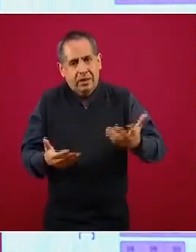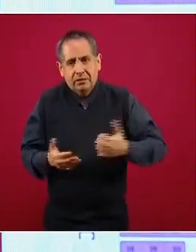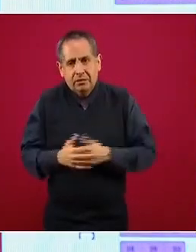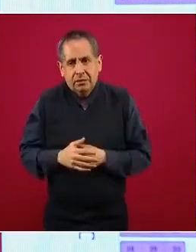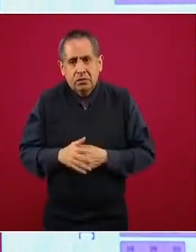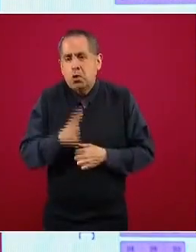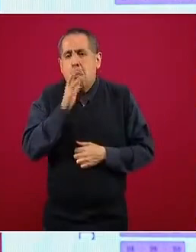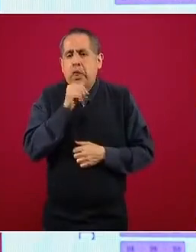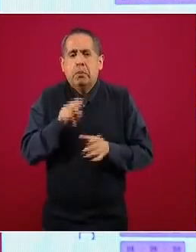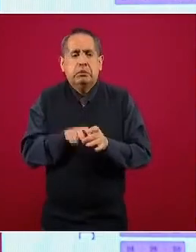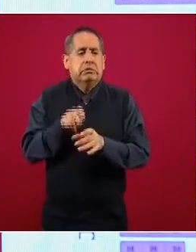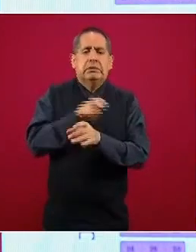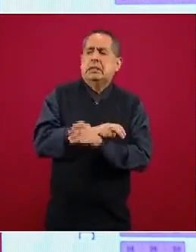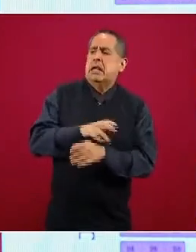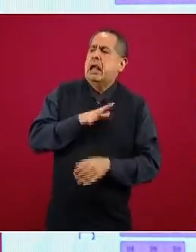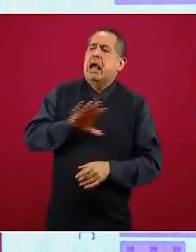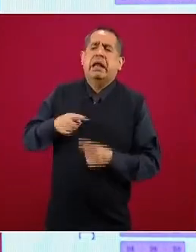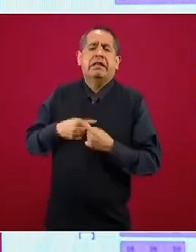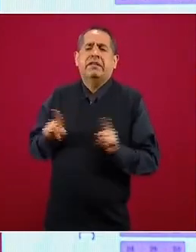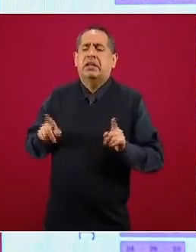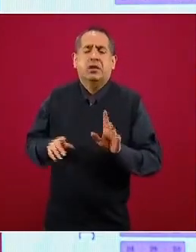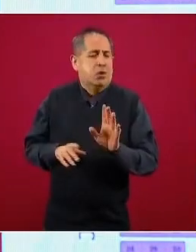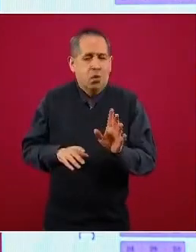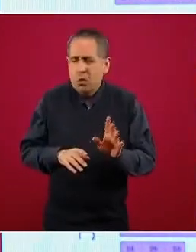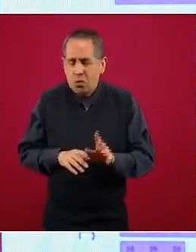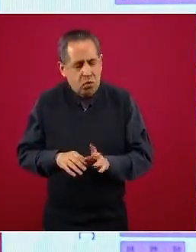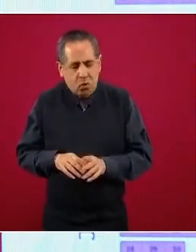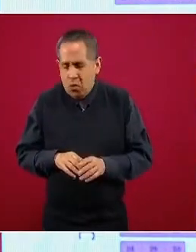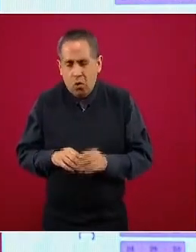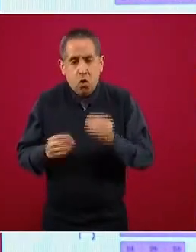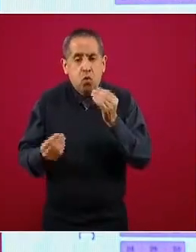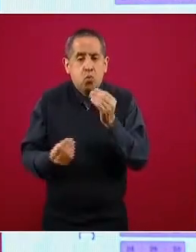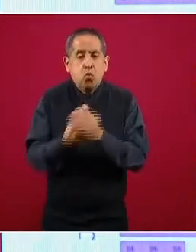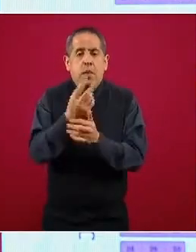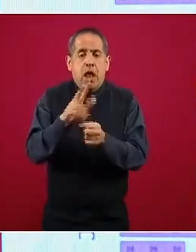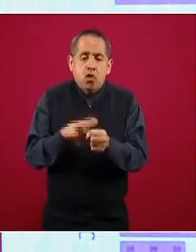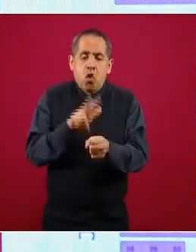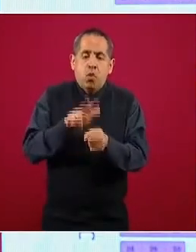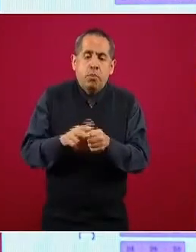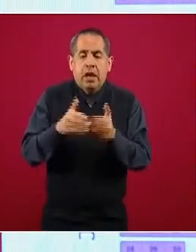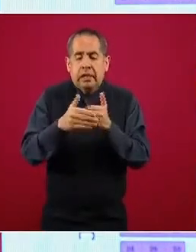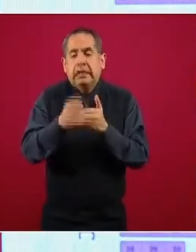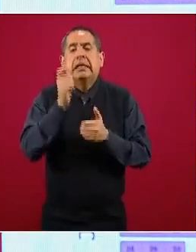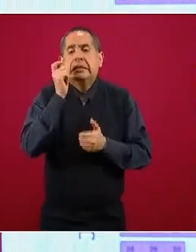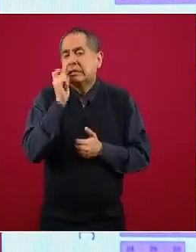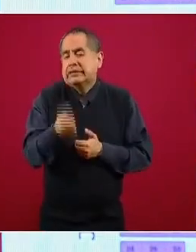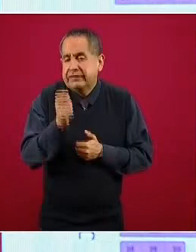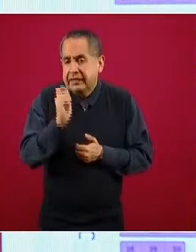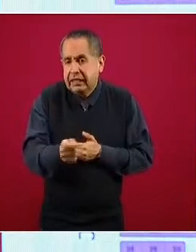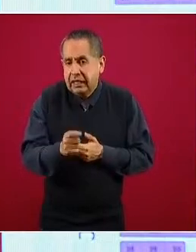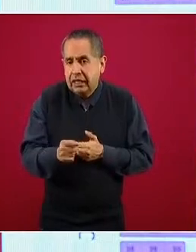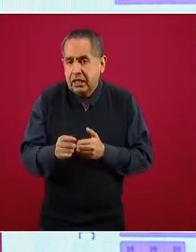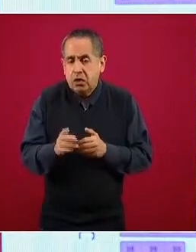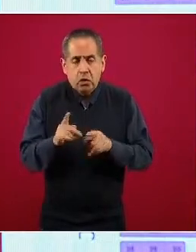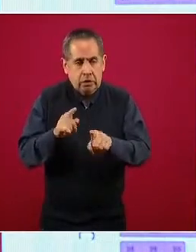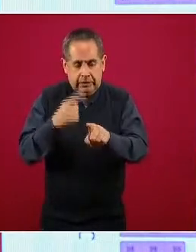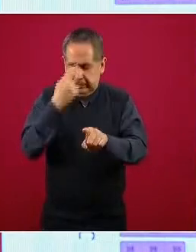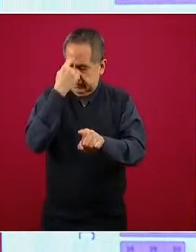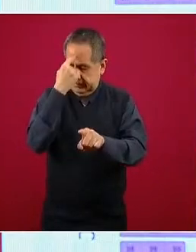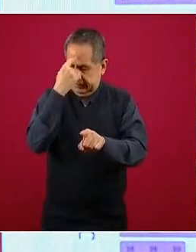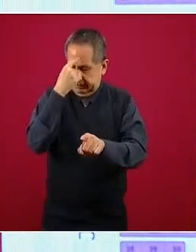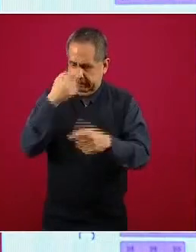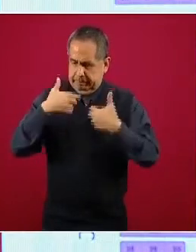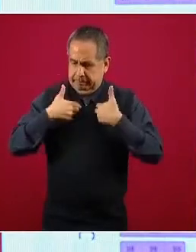No nos podemos sustraer a esa realidad. La nueva realidad, la nueva normalidad, lo que implica es la